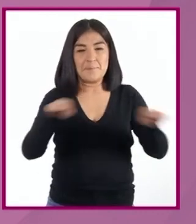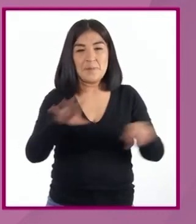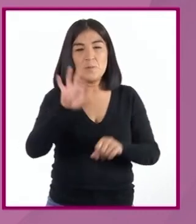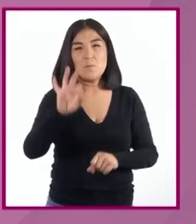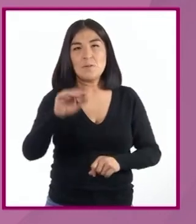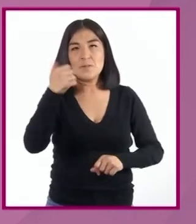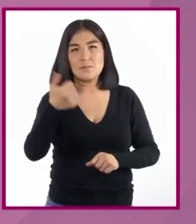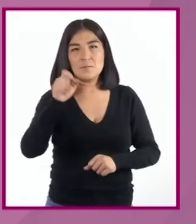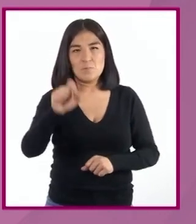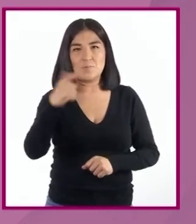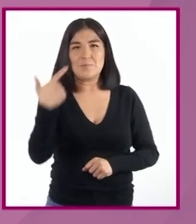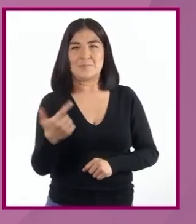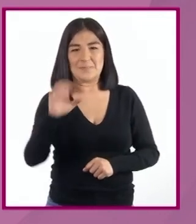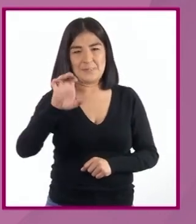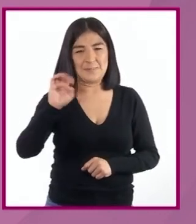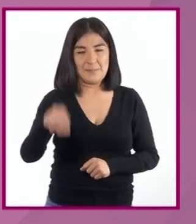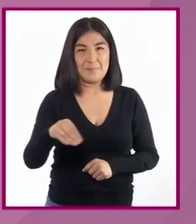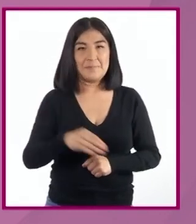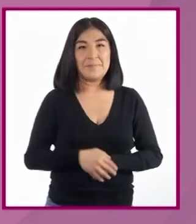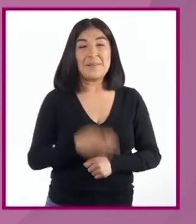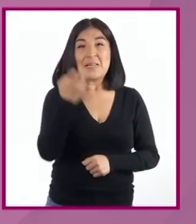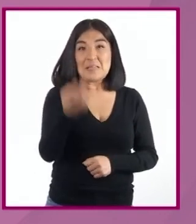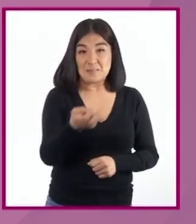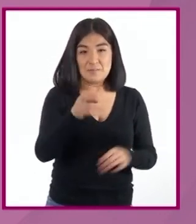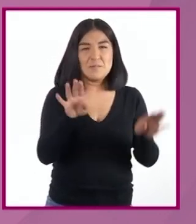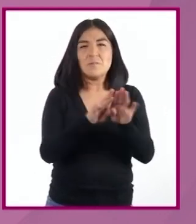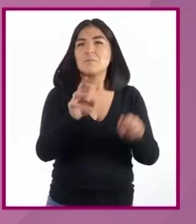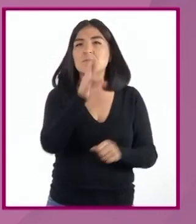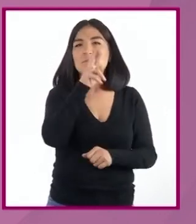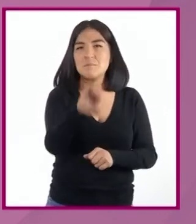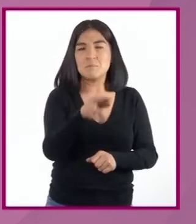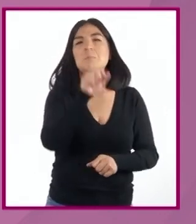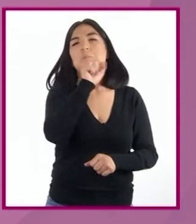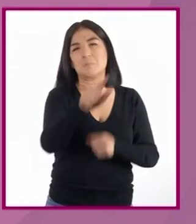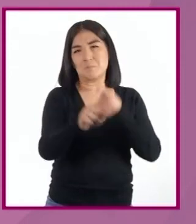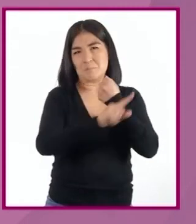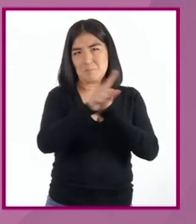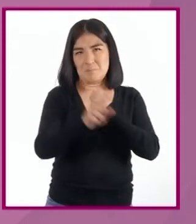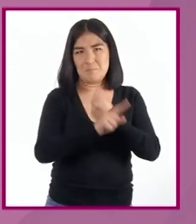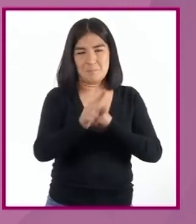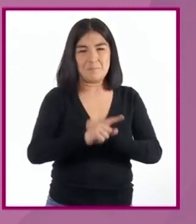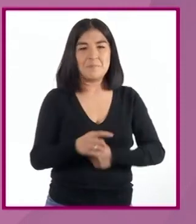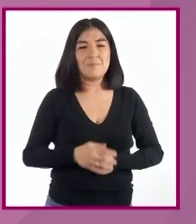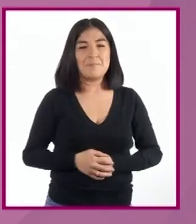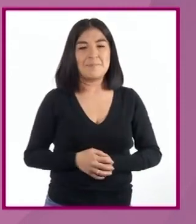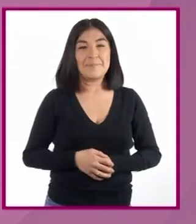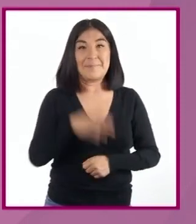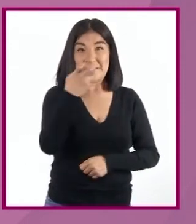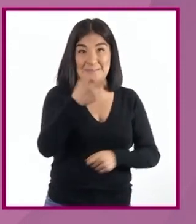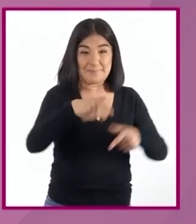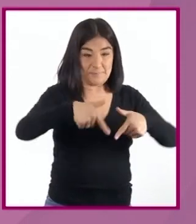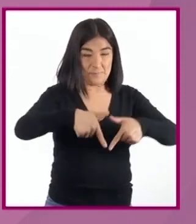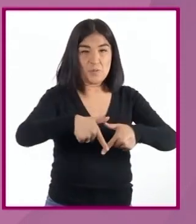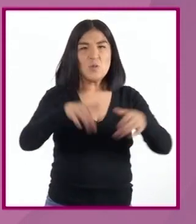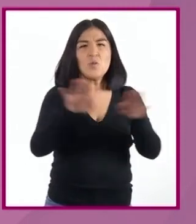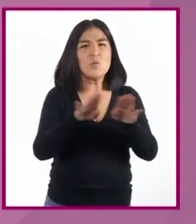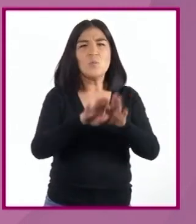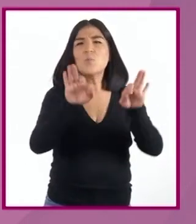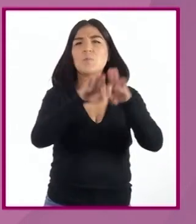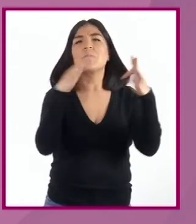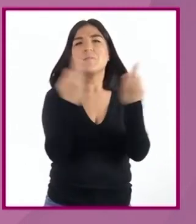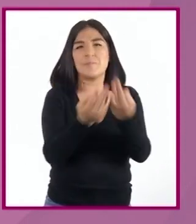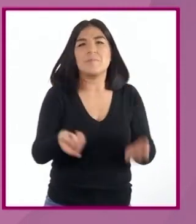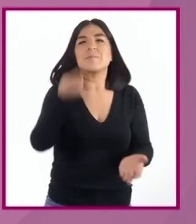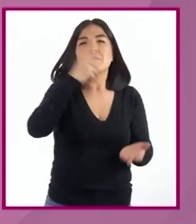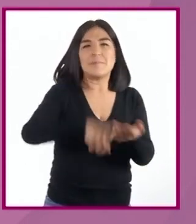46.7 centímetros, ya que este dato lo proporciona el problema. Este segmento es un lado que forma parte